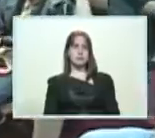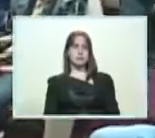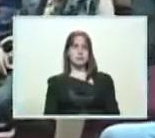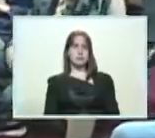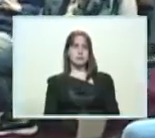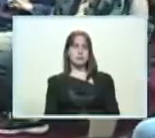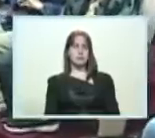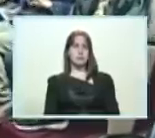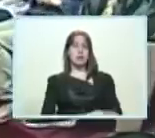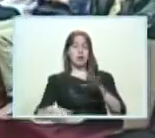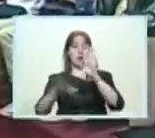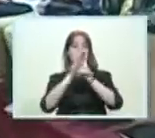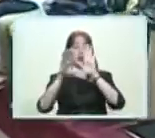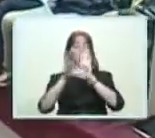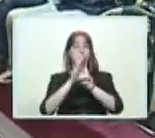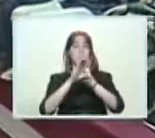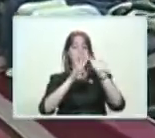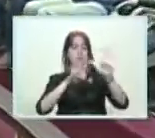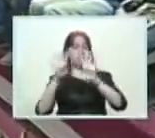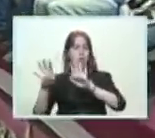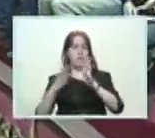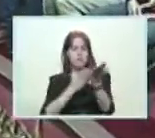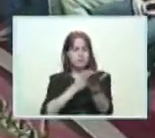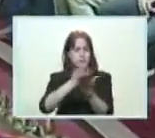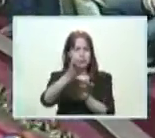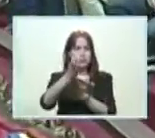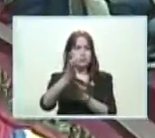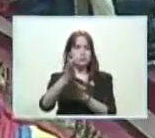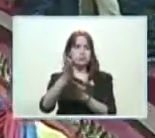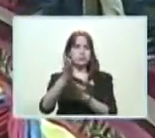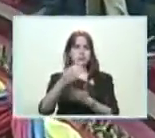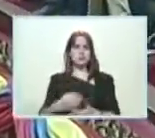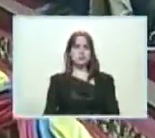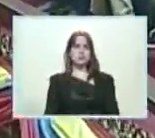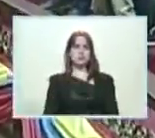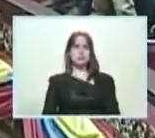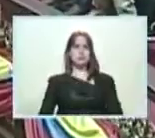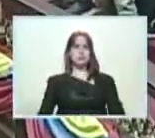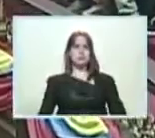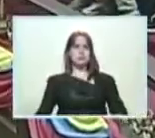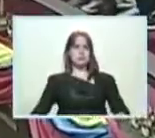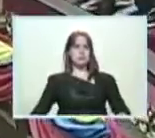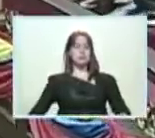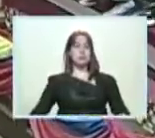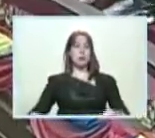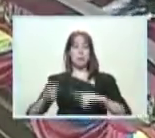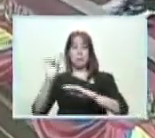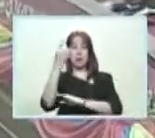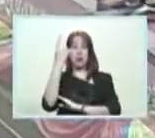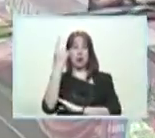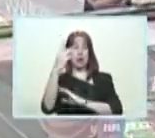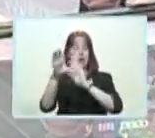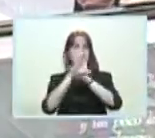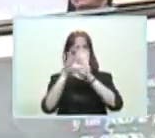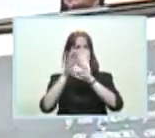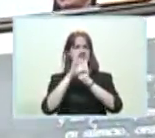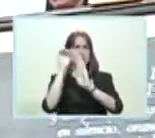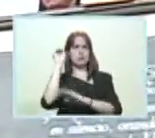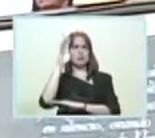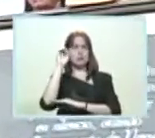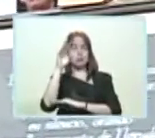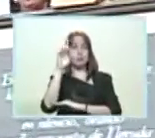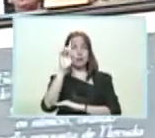La constituyente del 99 trazó un camino. La constitución pionera refundacional